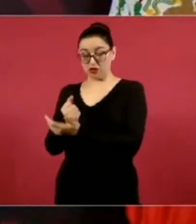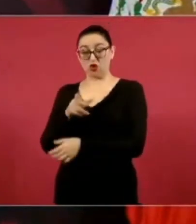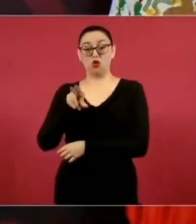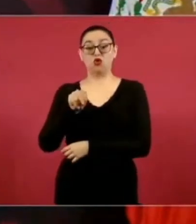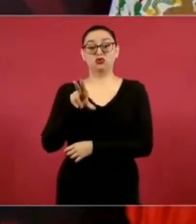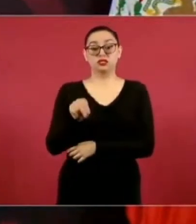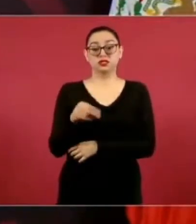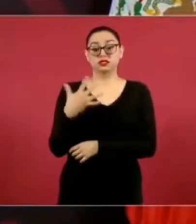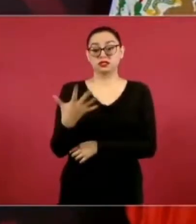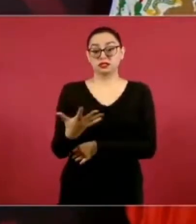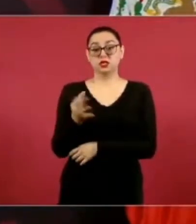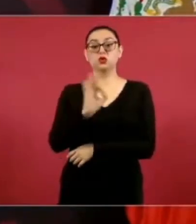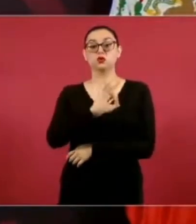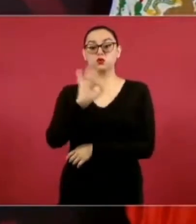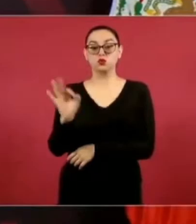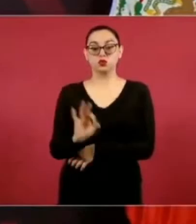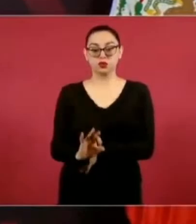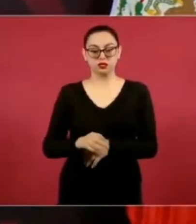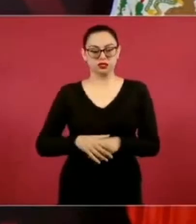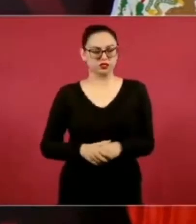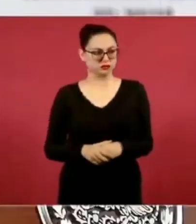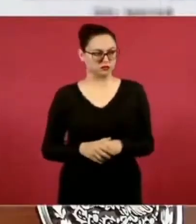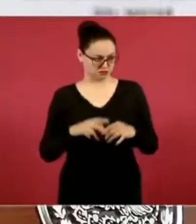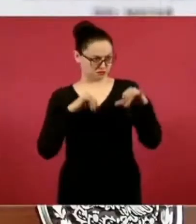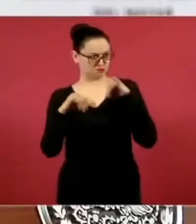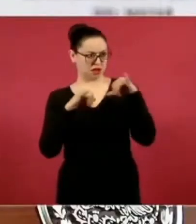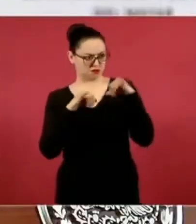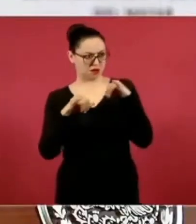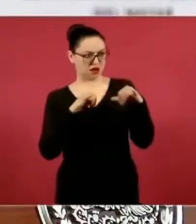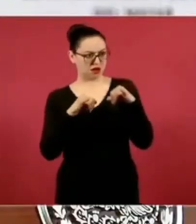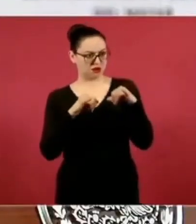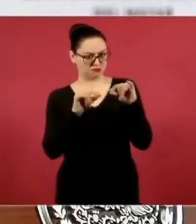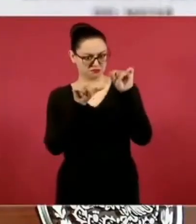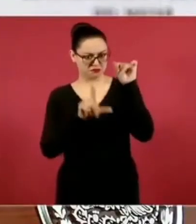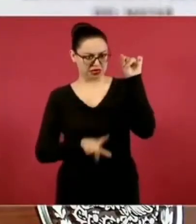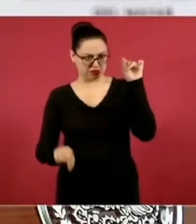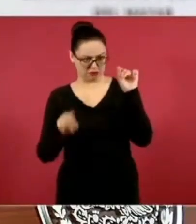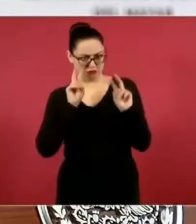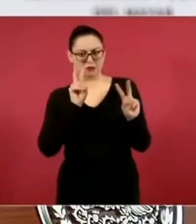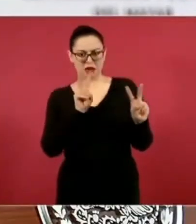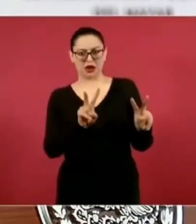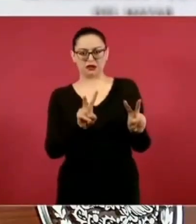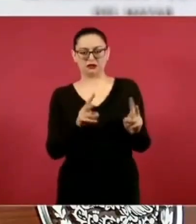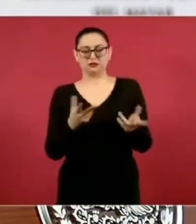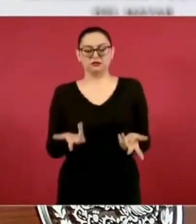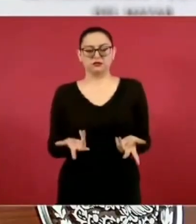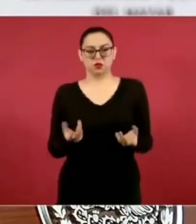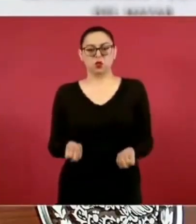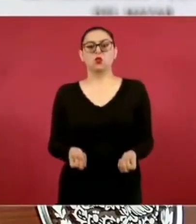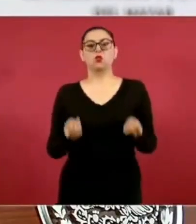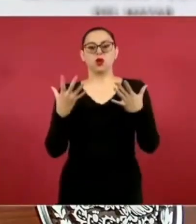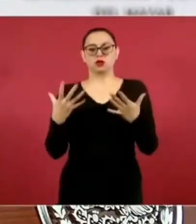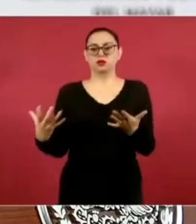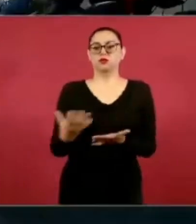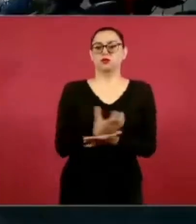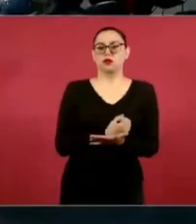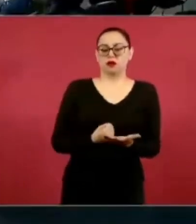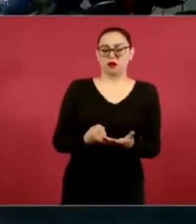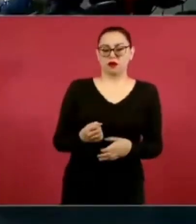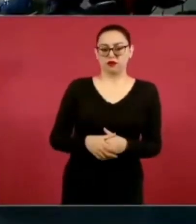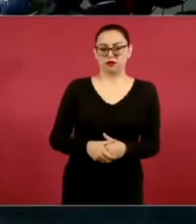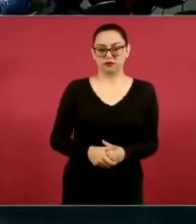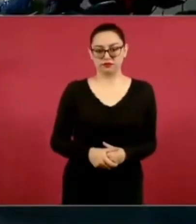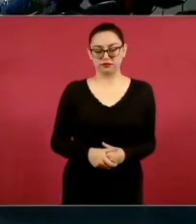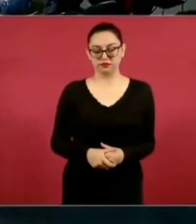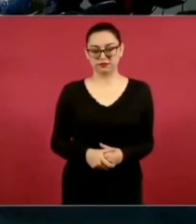A ver si no tienes un mapa del país. Y